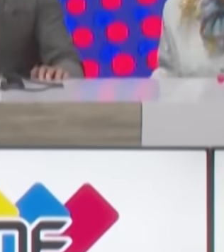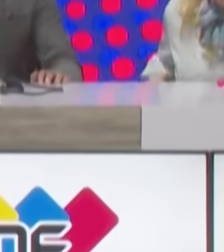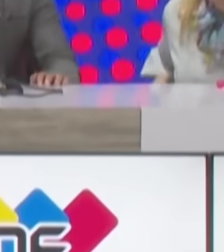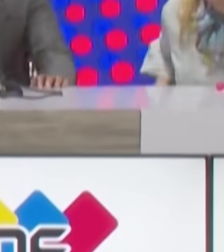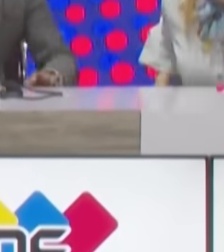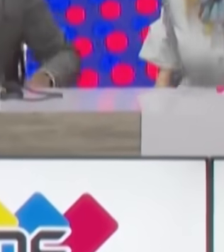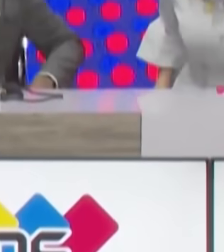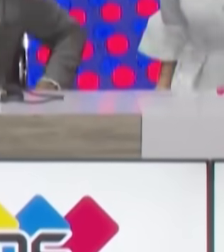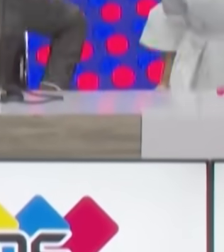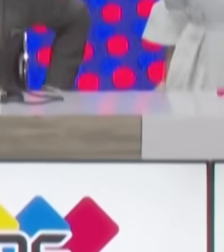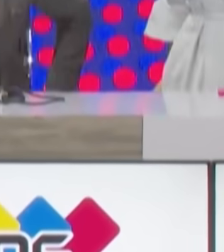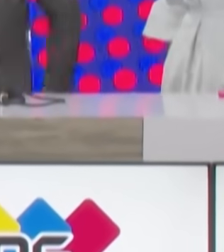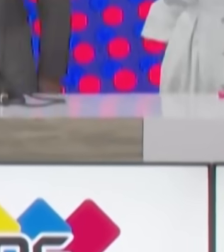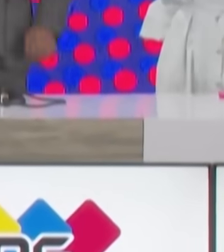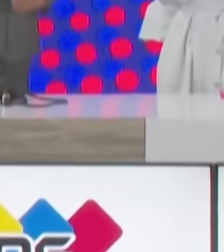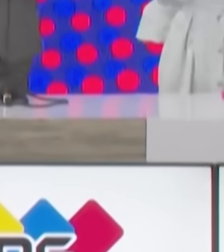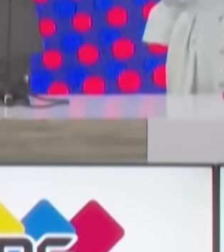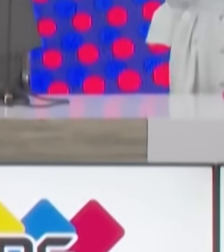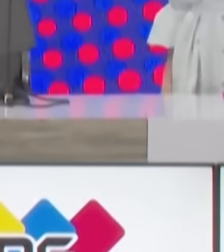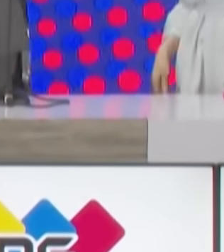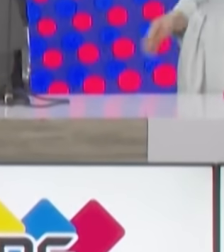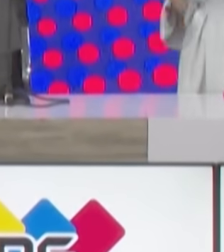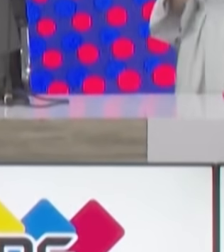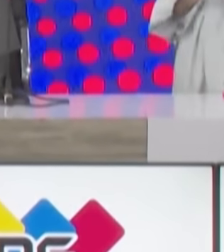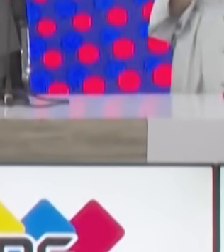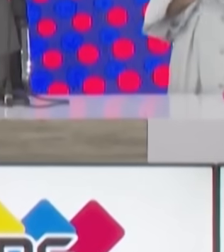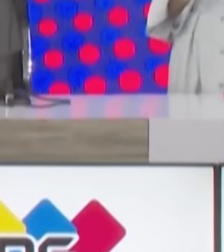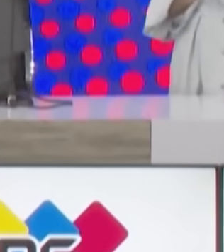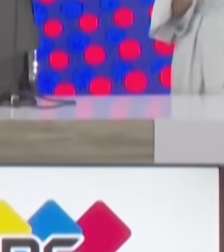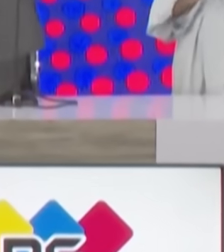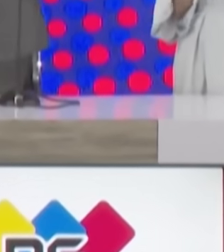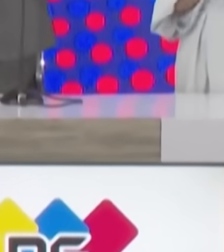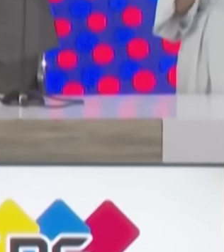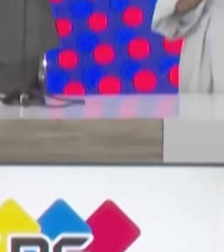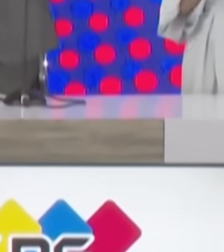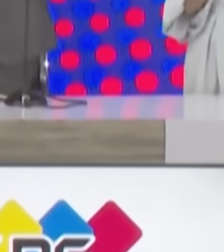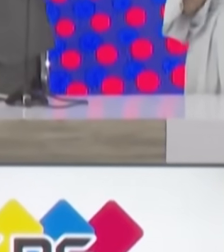La autoridad dijo el domingo en la noche que la participación superaba